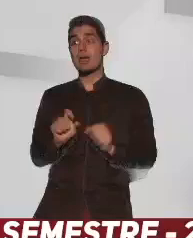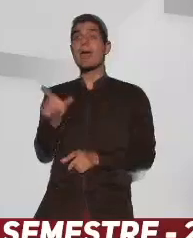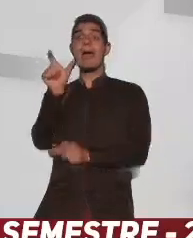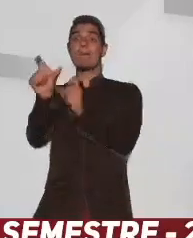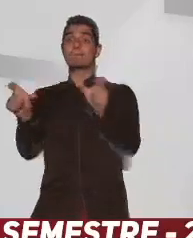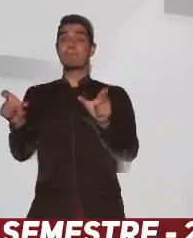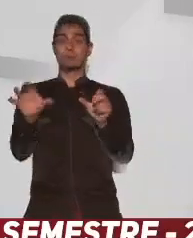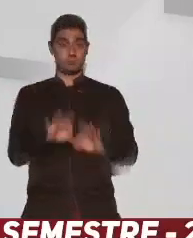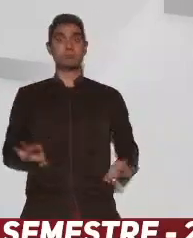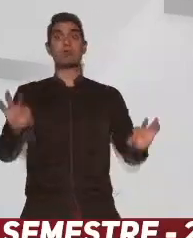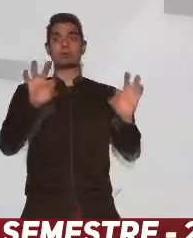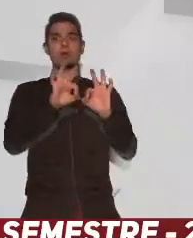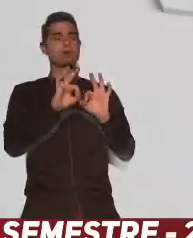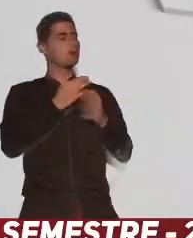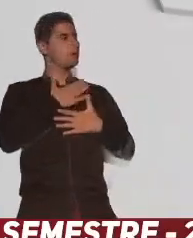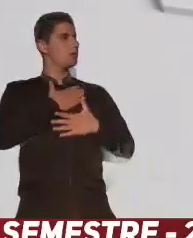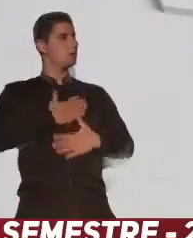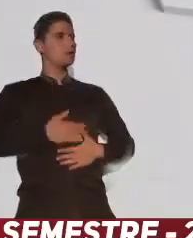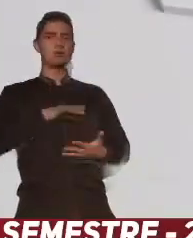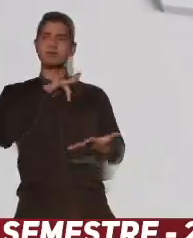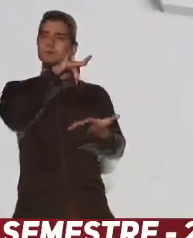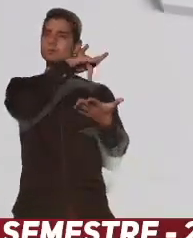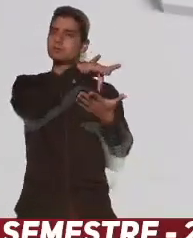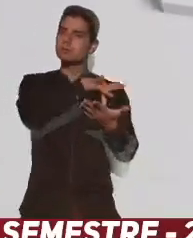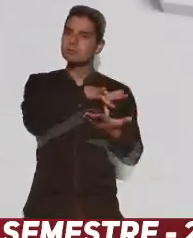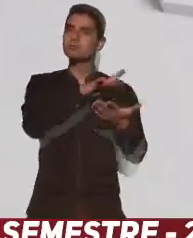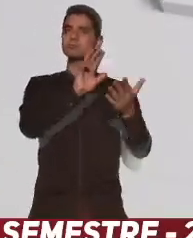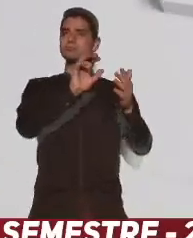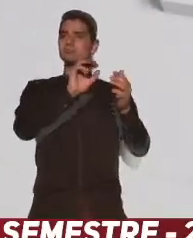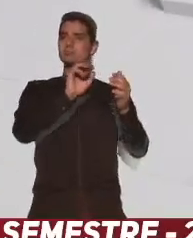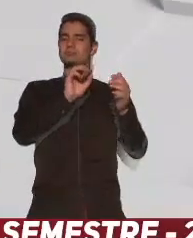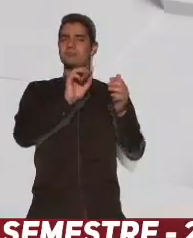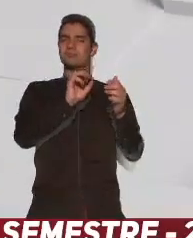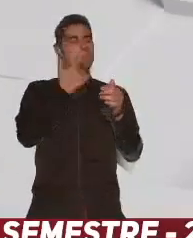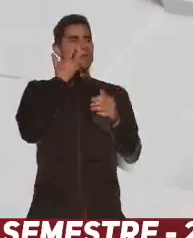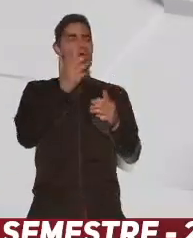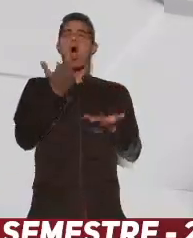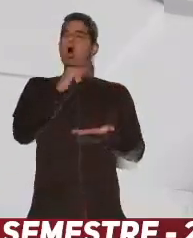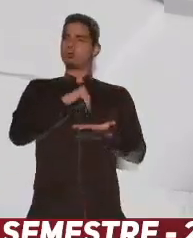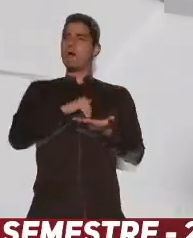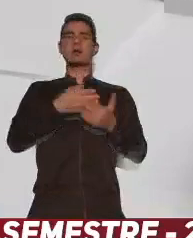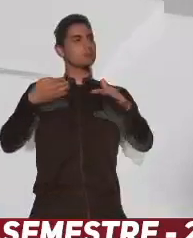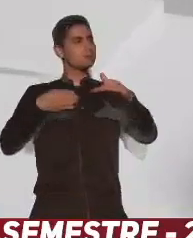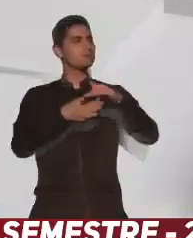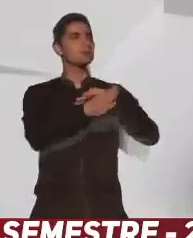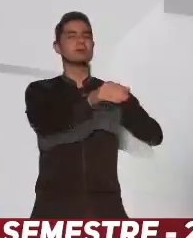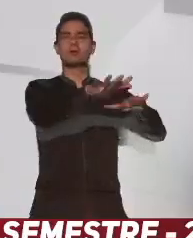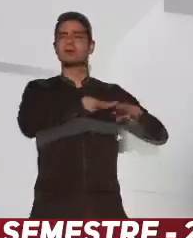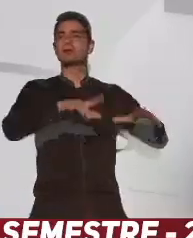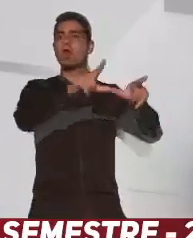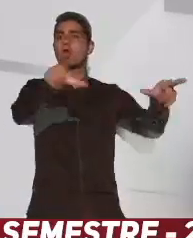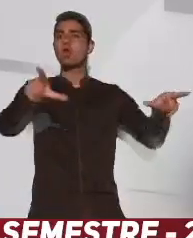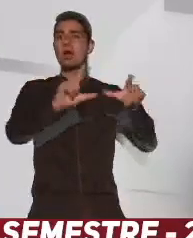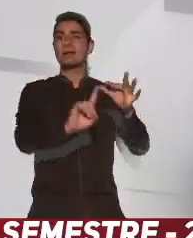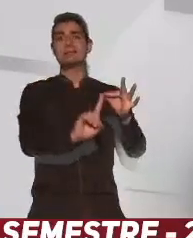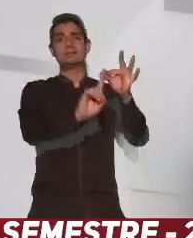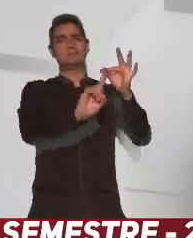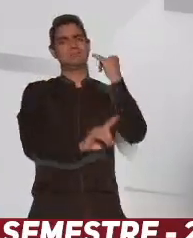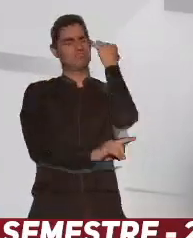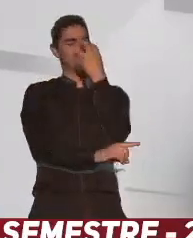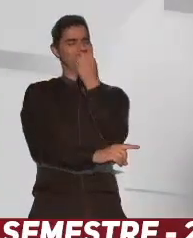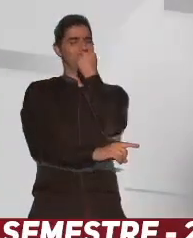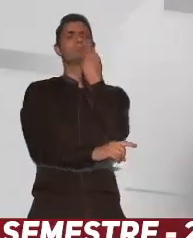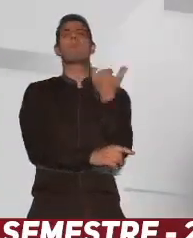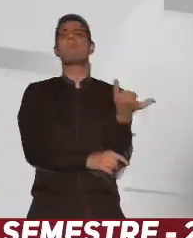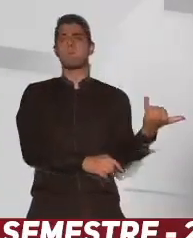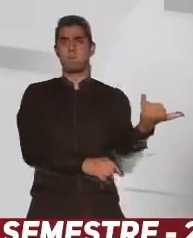ya tener el de nuevo el reingreso a estos sitios tan espectaculares que nosotros tenemos. Trabajamos todo lo que